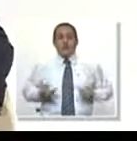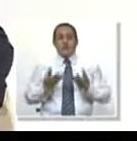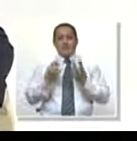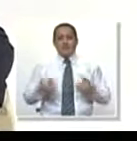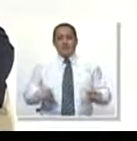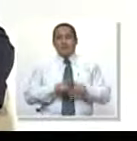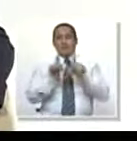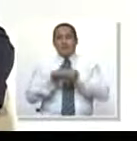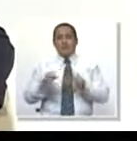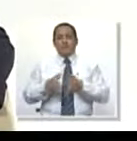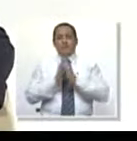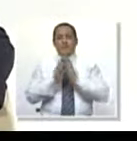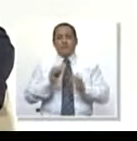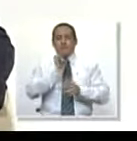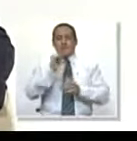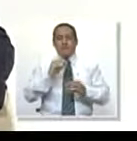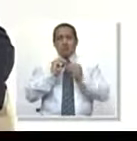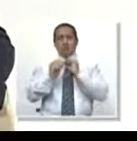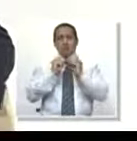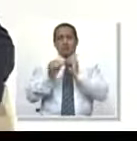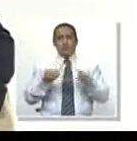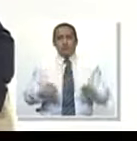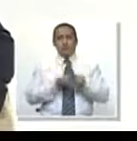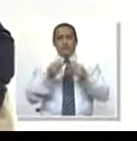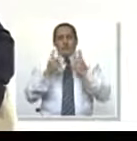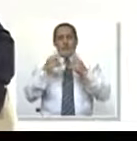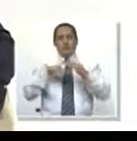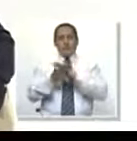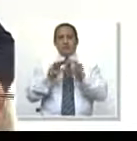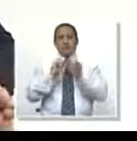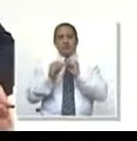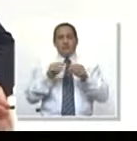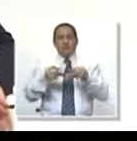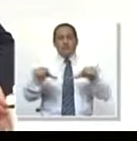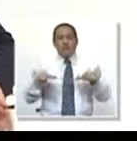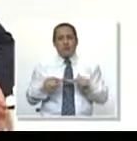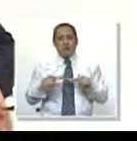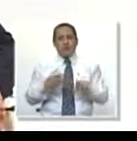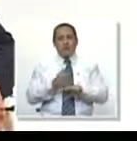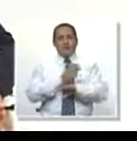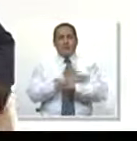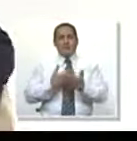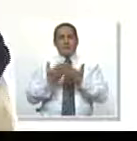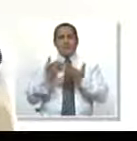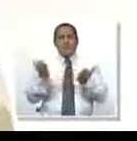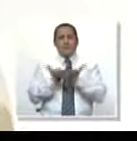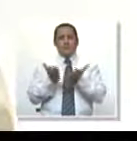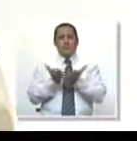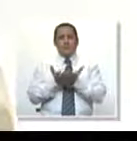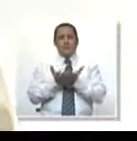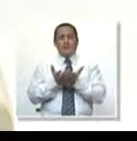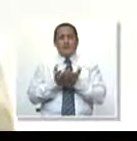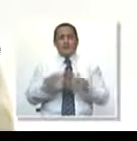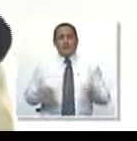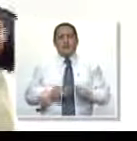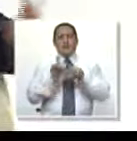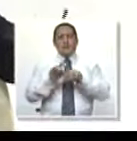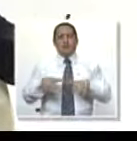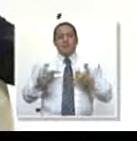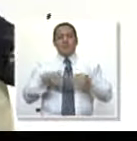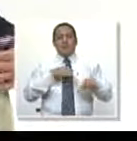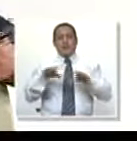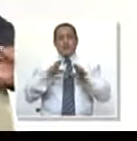absolutamente inadecuada para que entre prácticamente manejando logaritmos antes de ing ya y